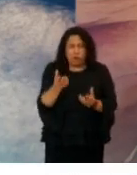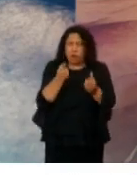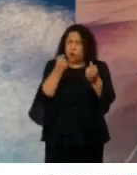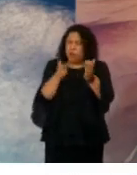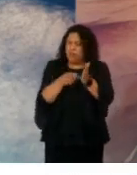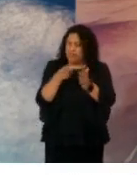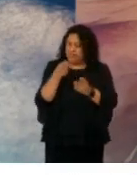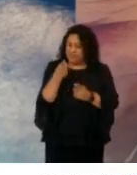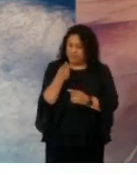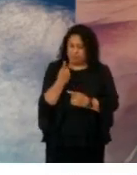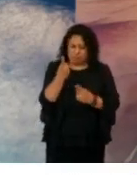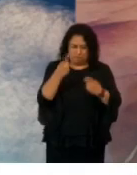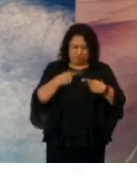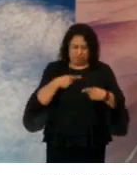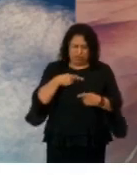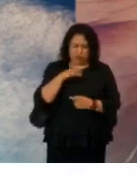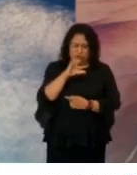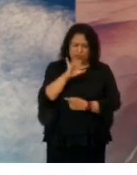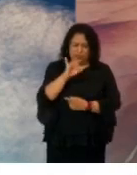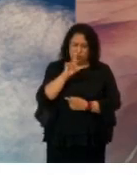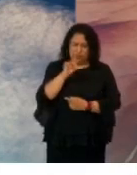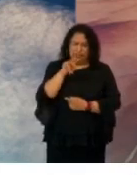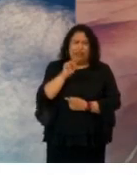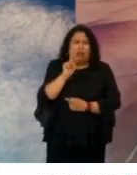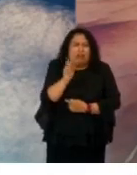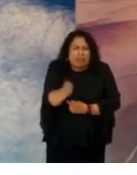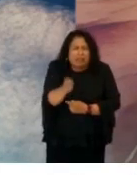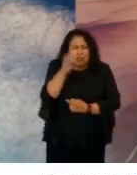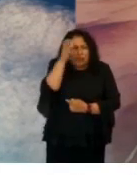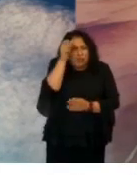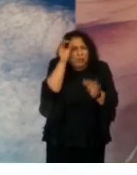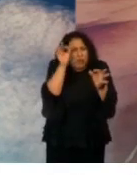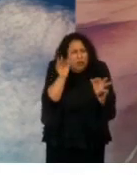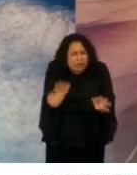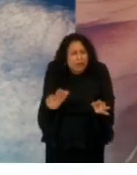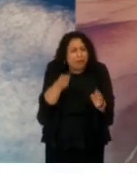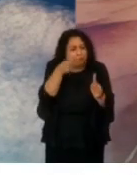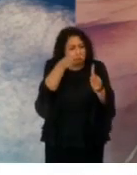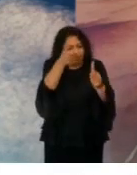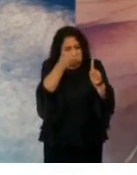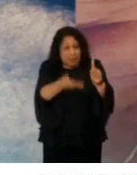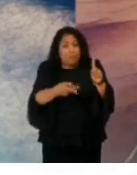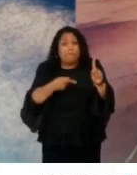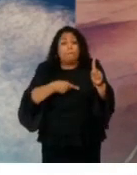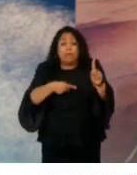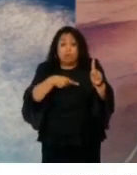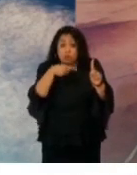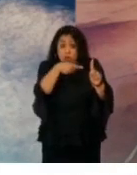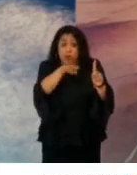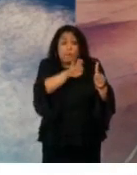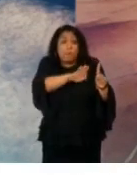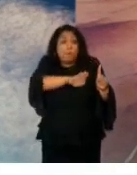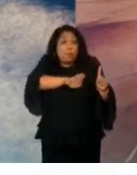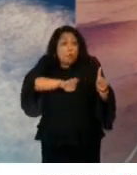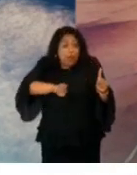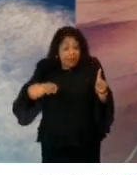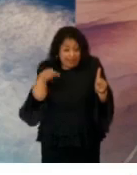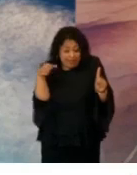¿Qué es un ciudadano en los términos originales? Es una persona que tiene la